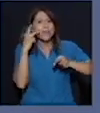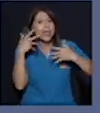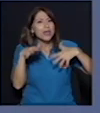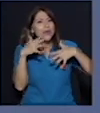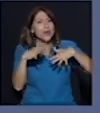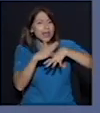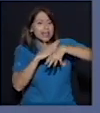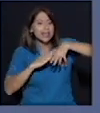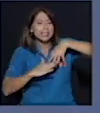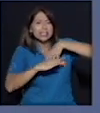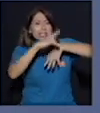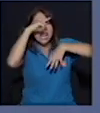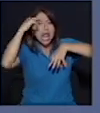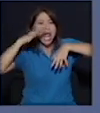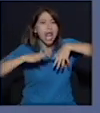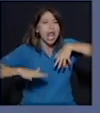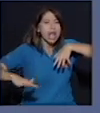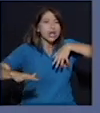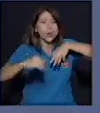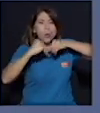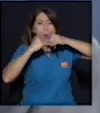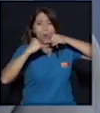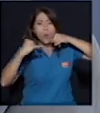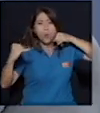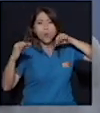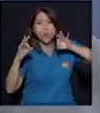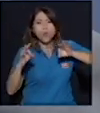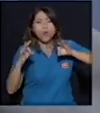en el desierto. Eso es porque los ingenieros militares,